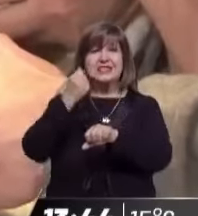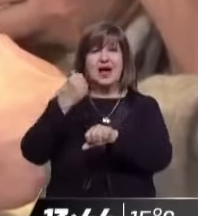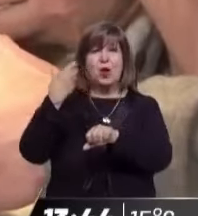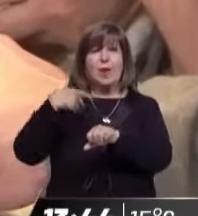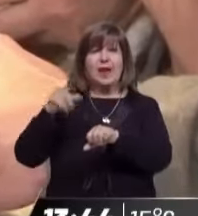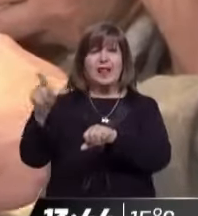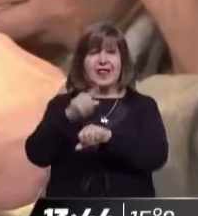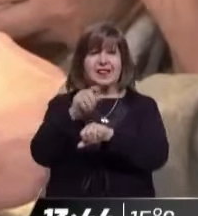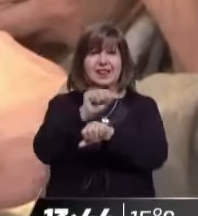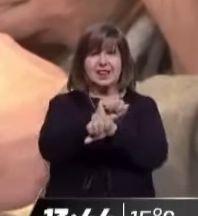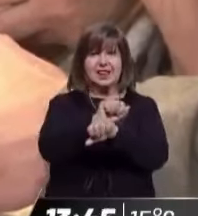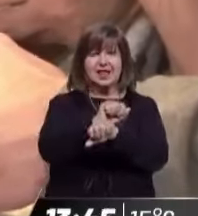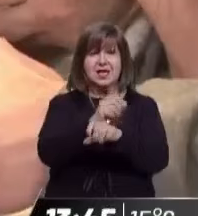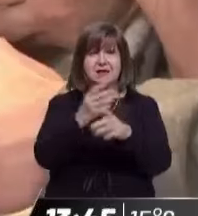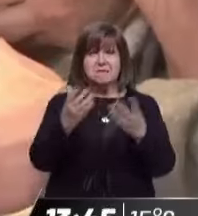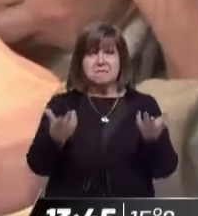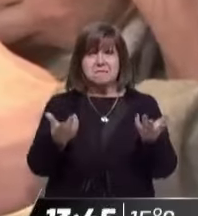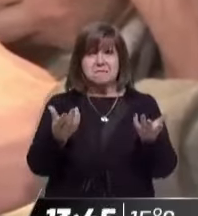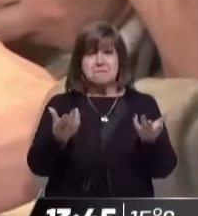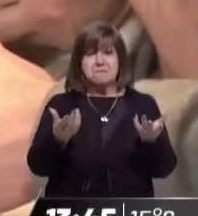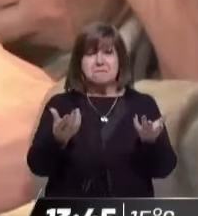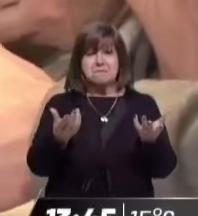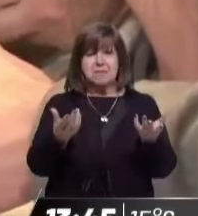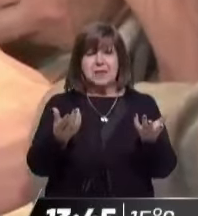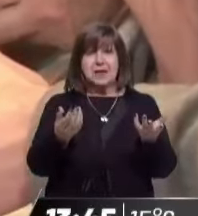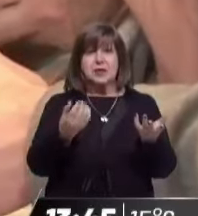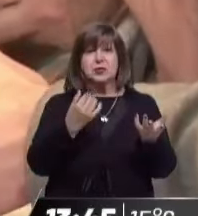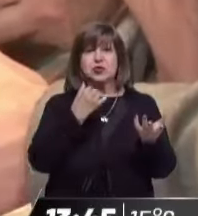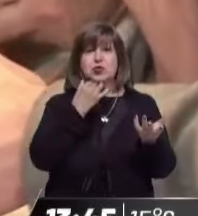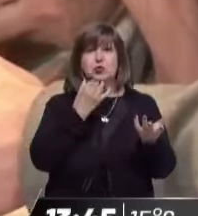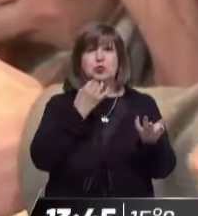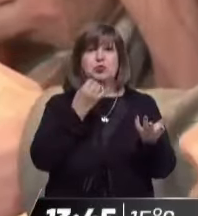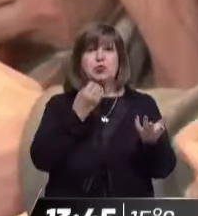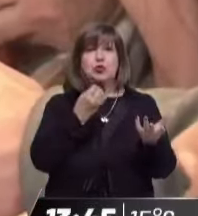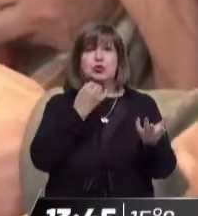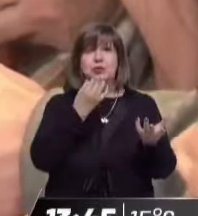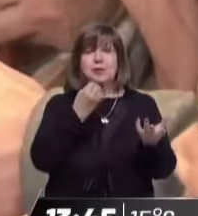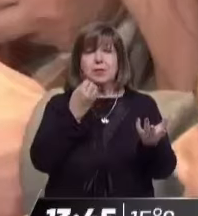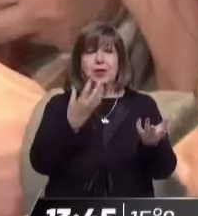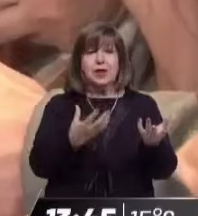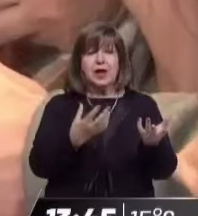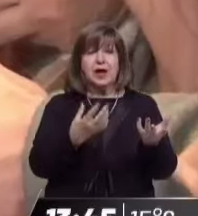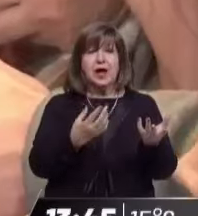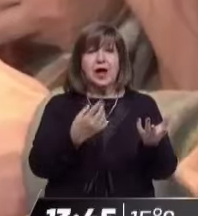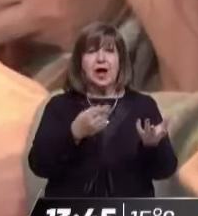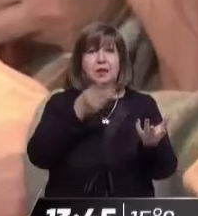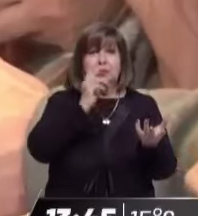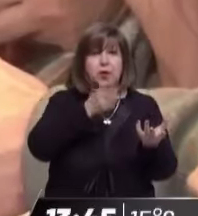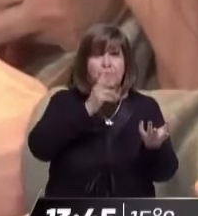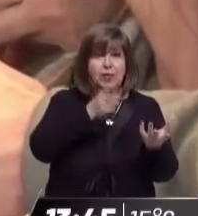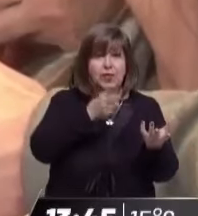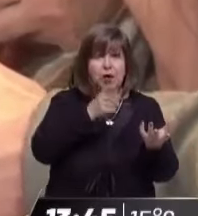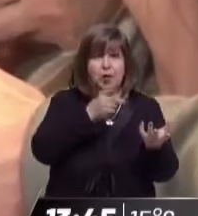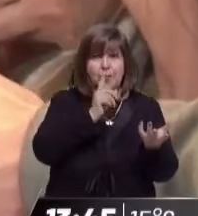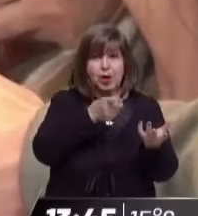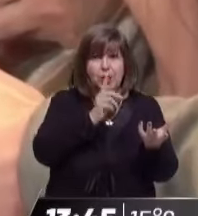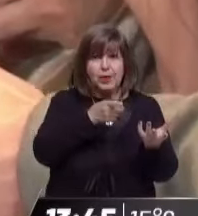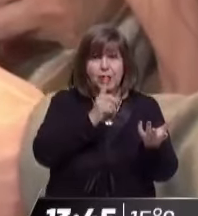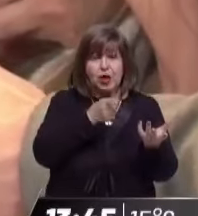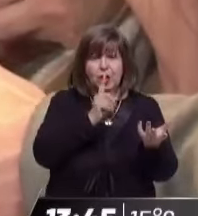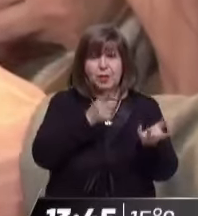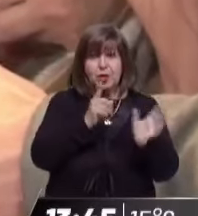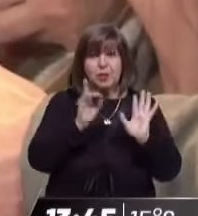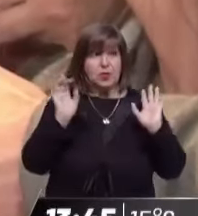una situación. Yo no sé por qué hay quienes preguntan, ¿hay alguna prohibición de alguien?